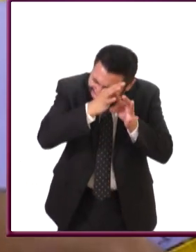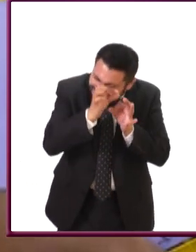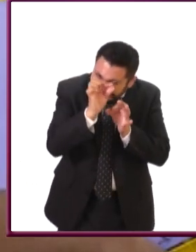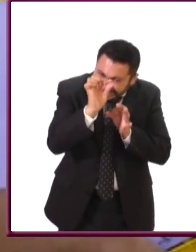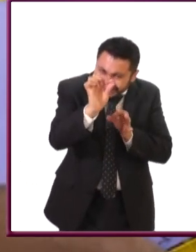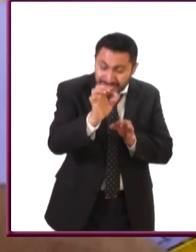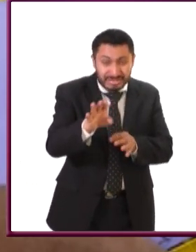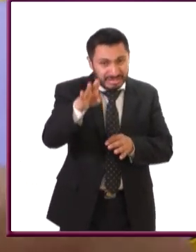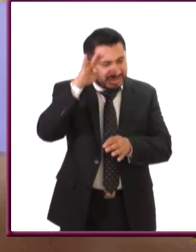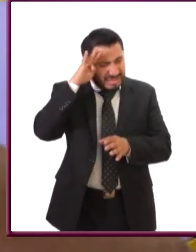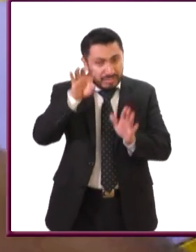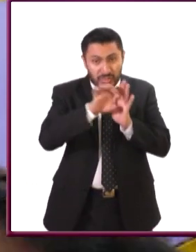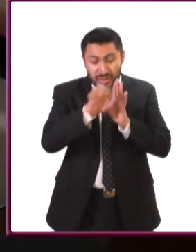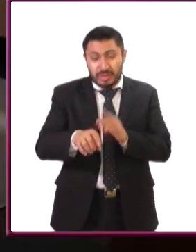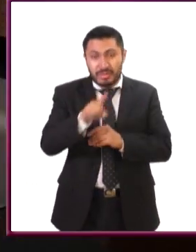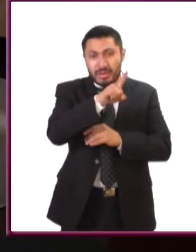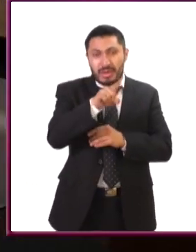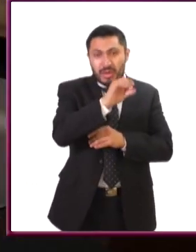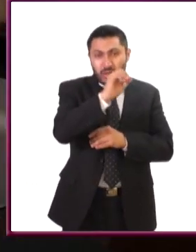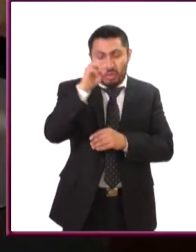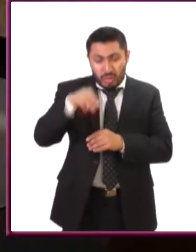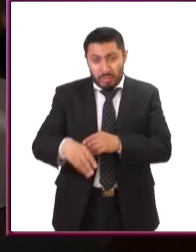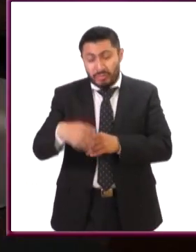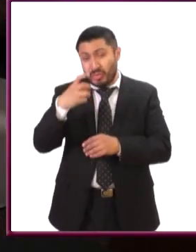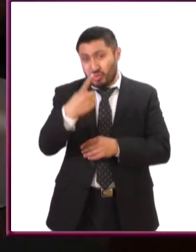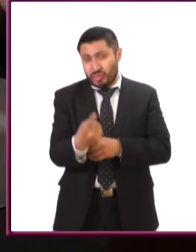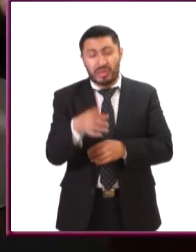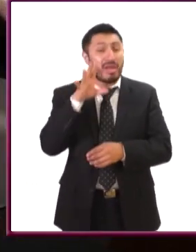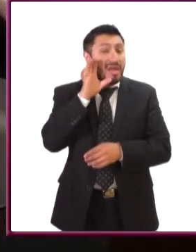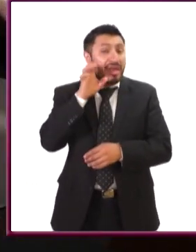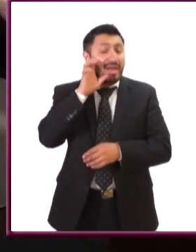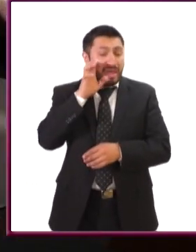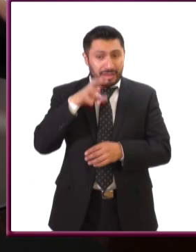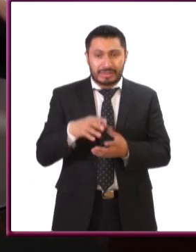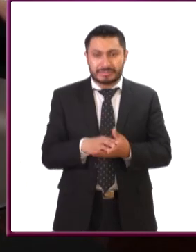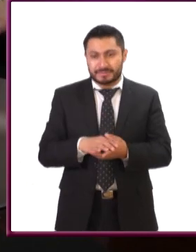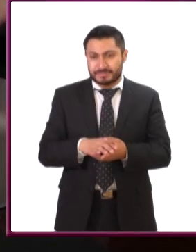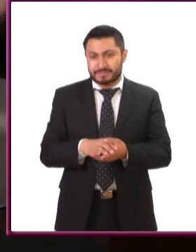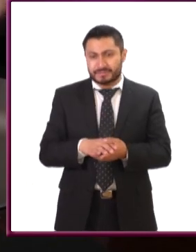del átomo. Piénsalo así. Si hiciéramos un zoom a una naranja